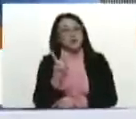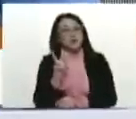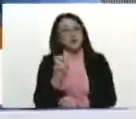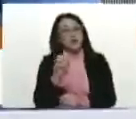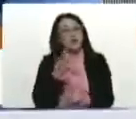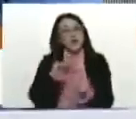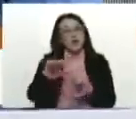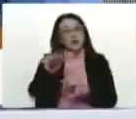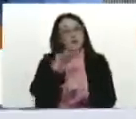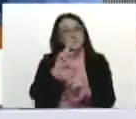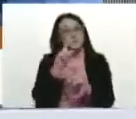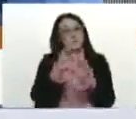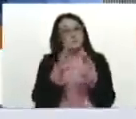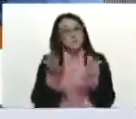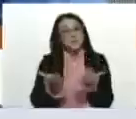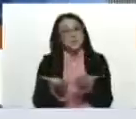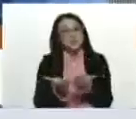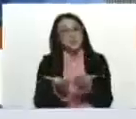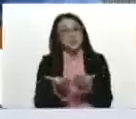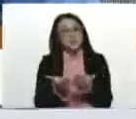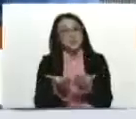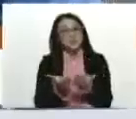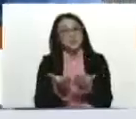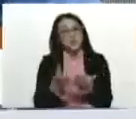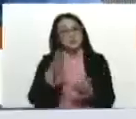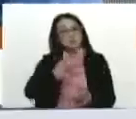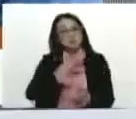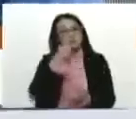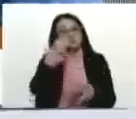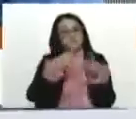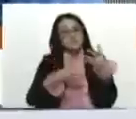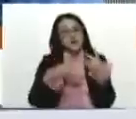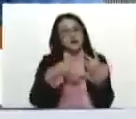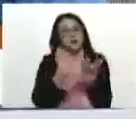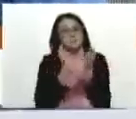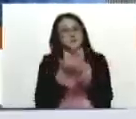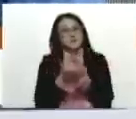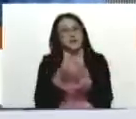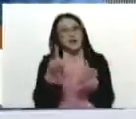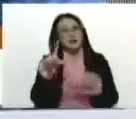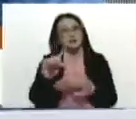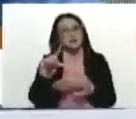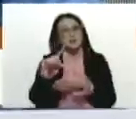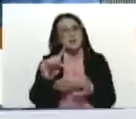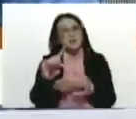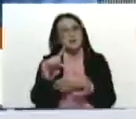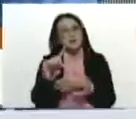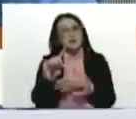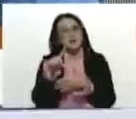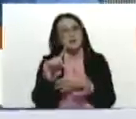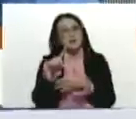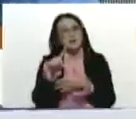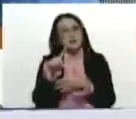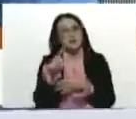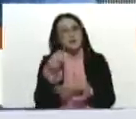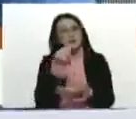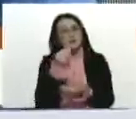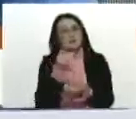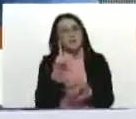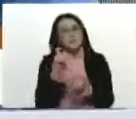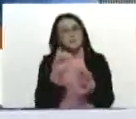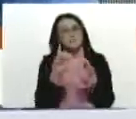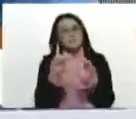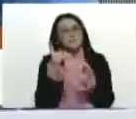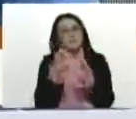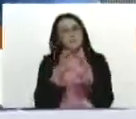bienes ambientales y que fuera el primer mundo el que produce esos bienes ambientales que fuera latinoamérica la que consume bienes ambientales que genera el primer mundo